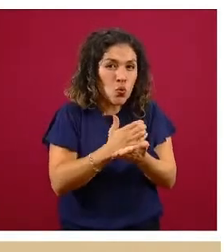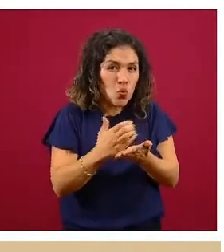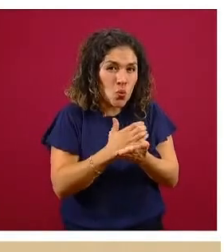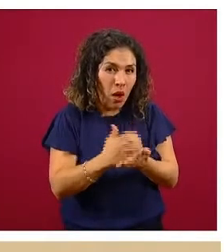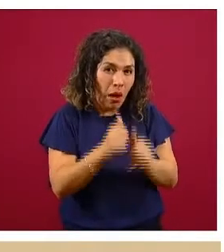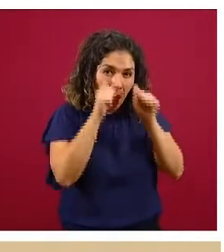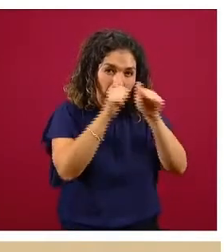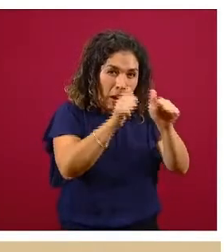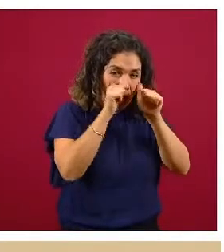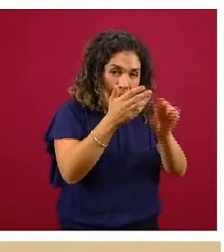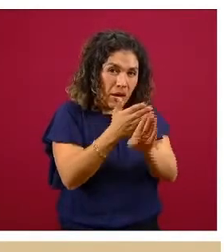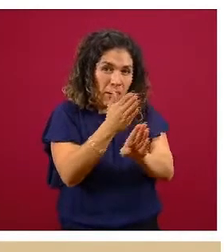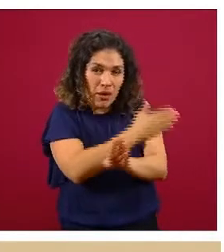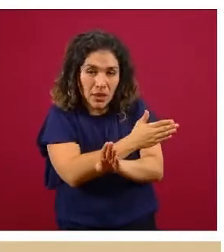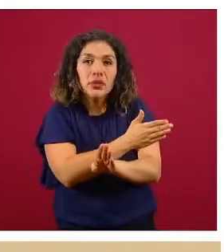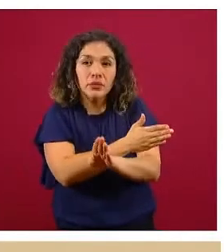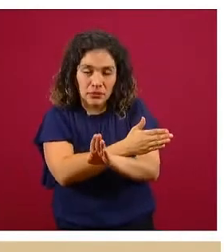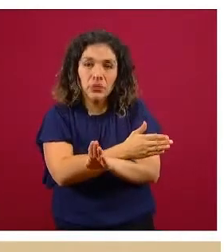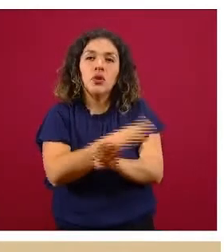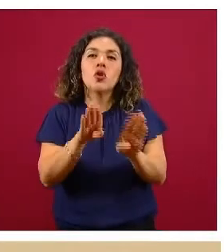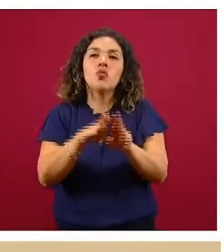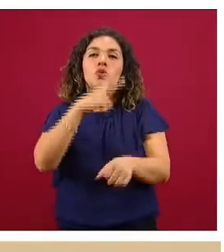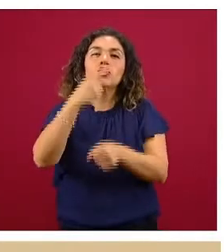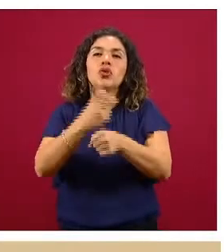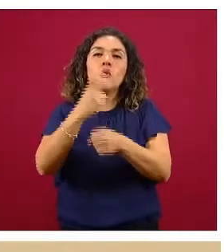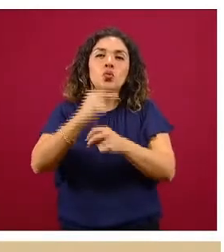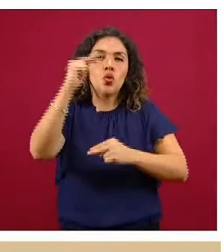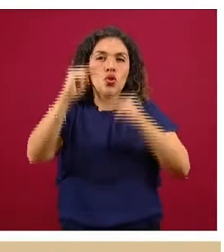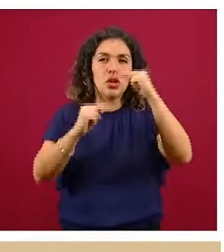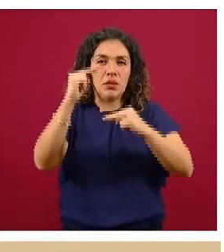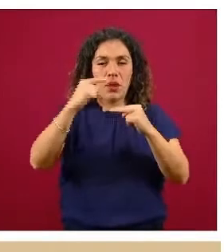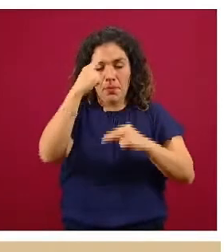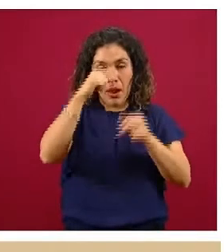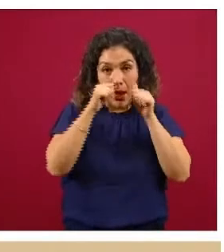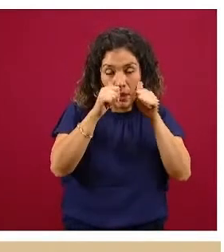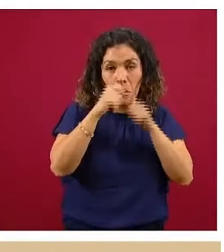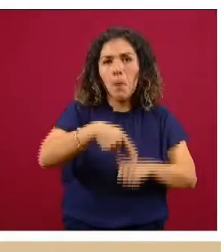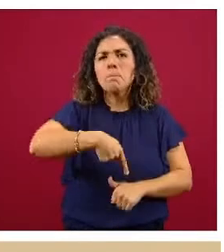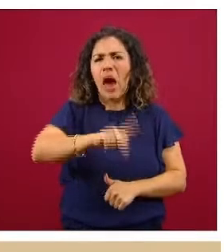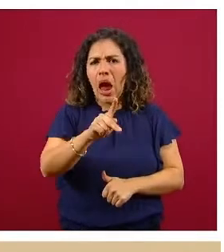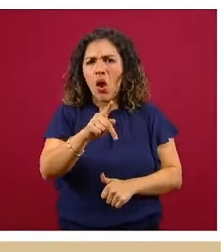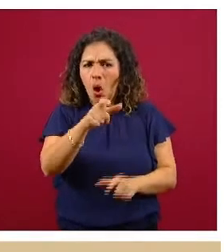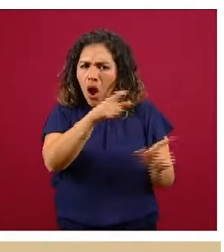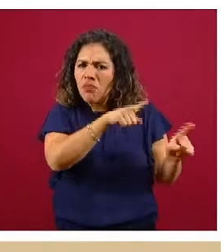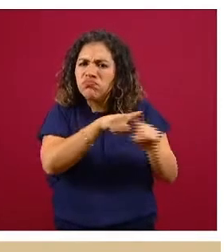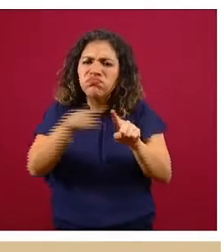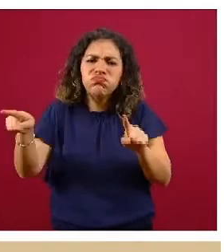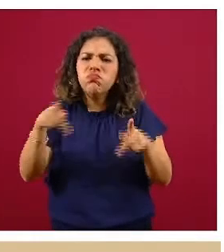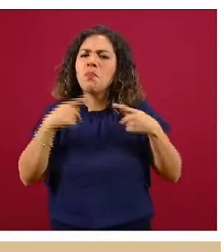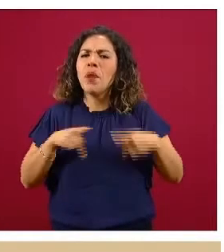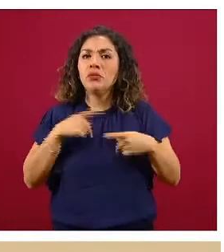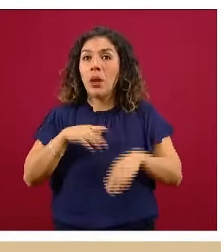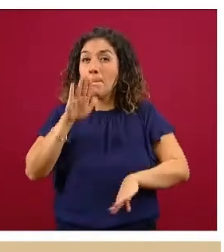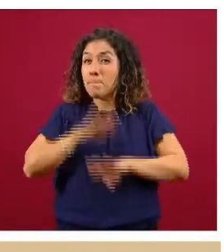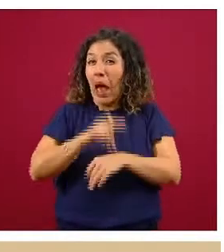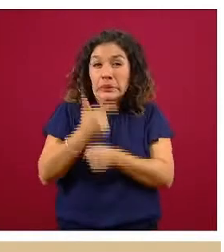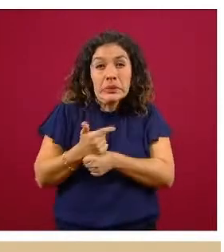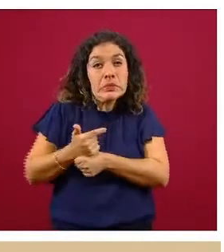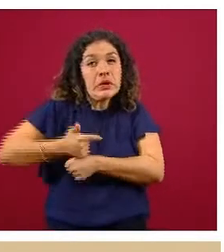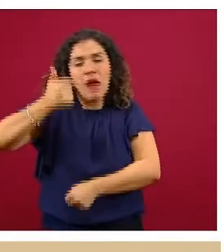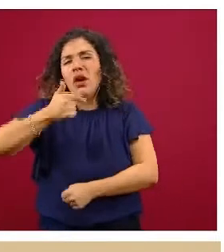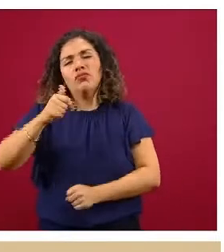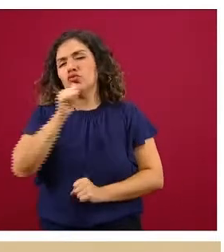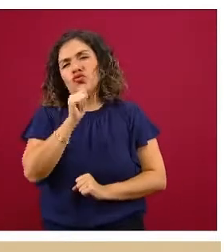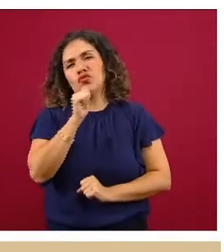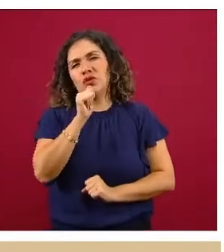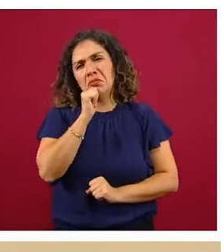recibir el servicio correspondiente en un segundo nivel de atención, pero todavía no están tan críticas como para